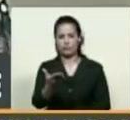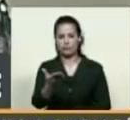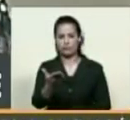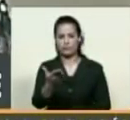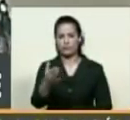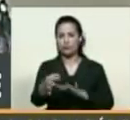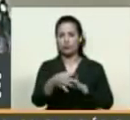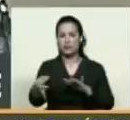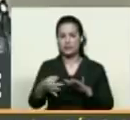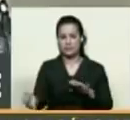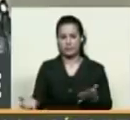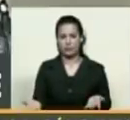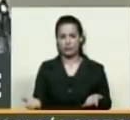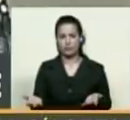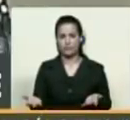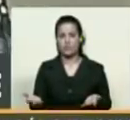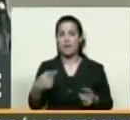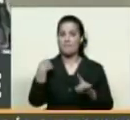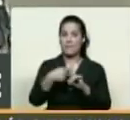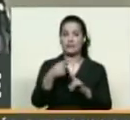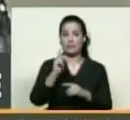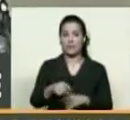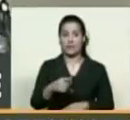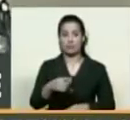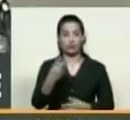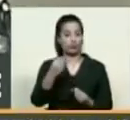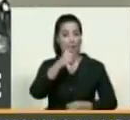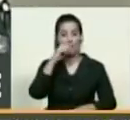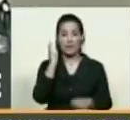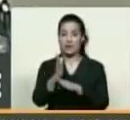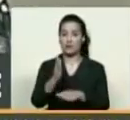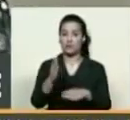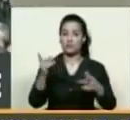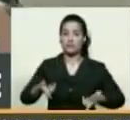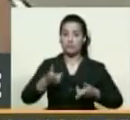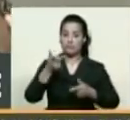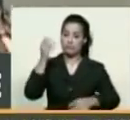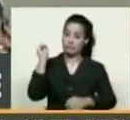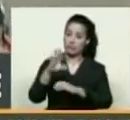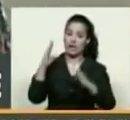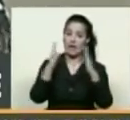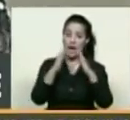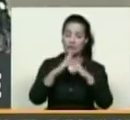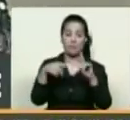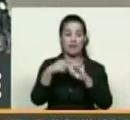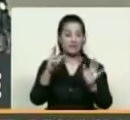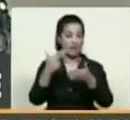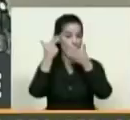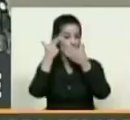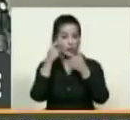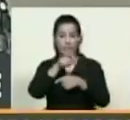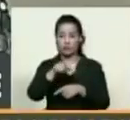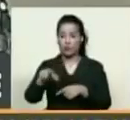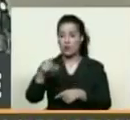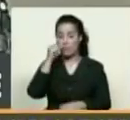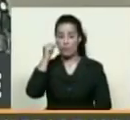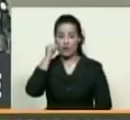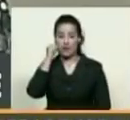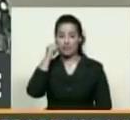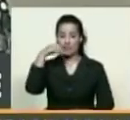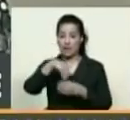de municipio. Incluso hubo amenazas de quemas de las casas, secuestros de funcionarios del